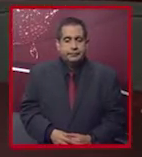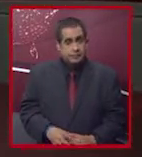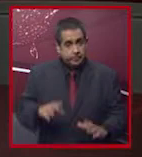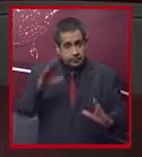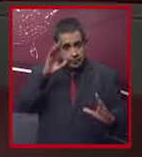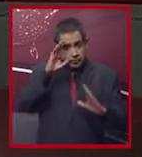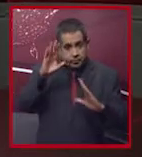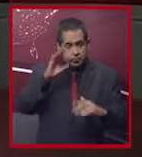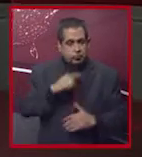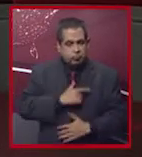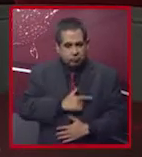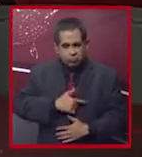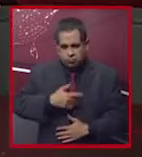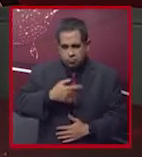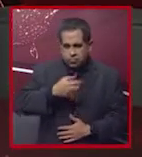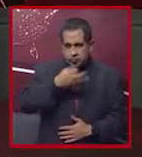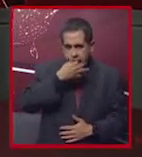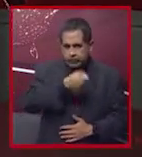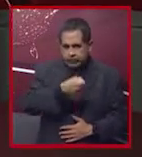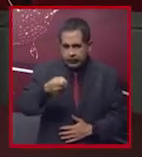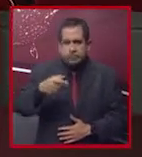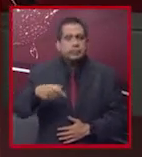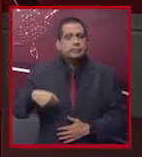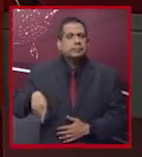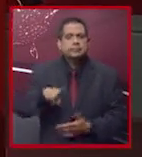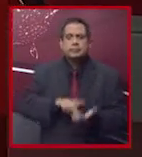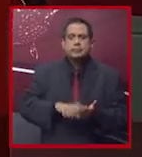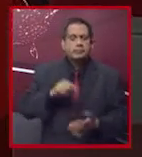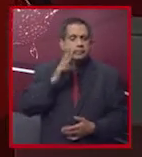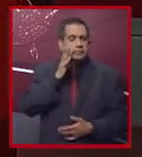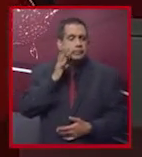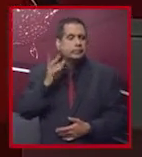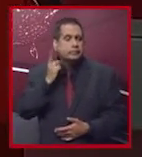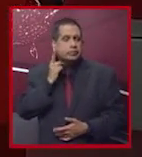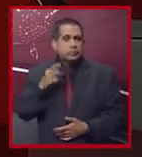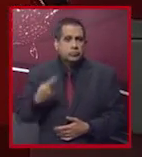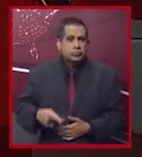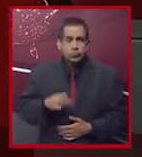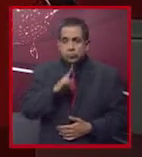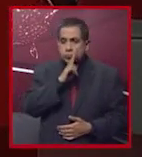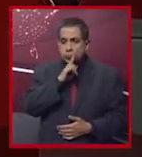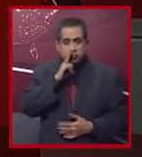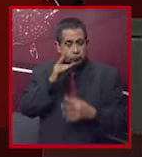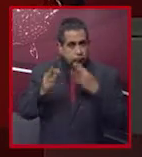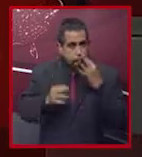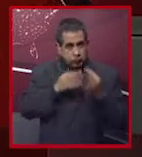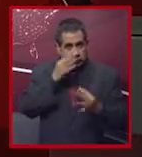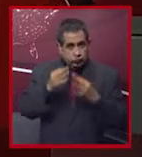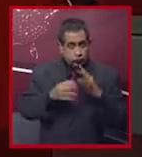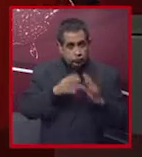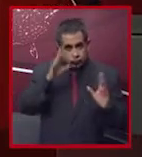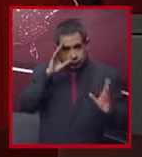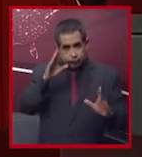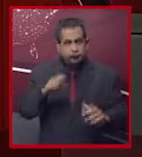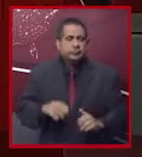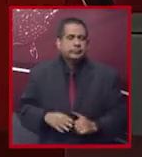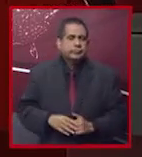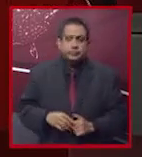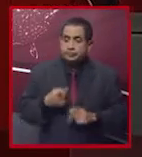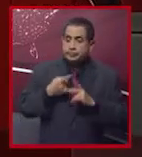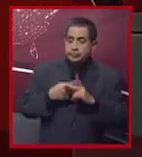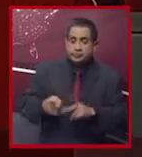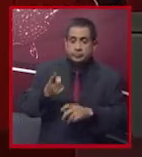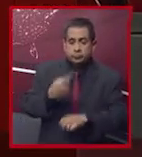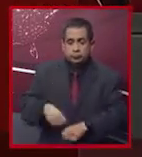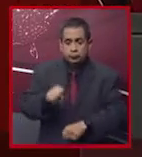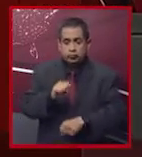¿Qué tal? Como siempre, un gusto saludarle desde el Palacio Legislativo de San Lázaro, aquí en Noticias del Congreso, iniciando una semana más de la